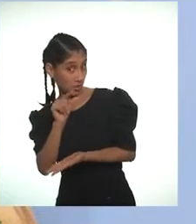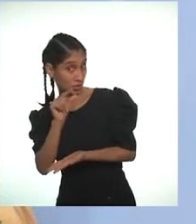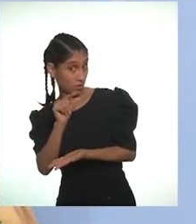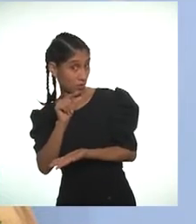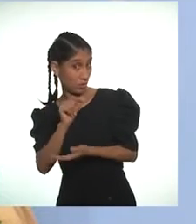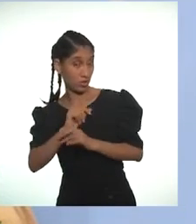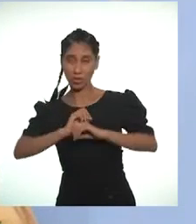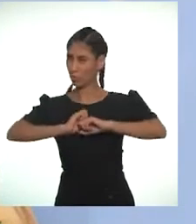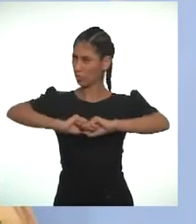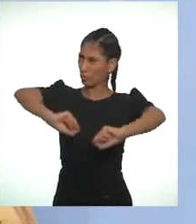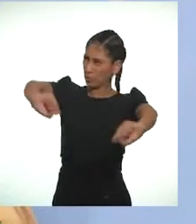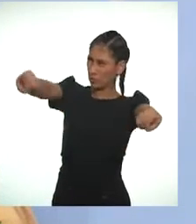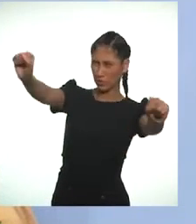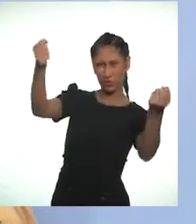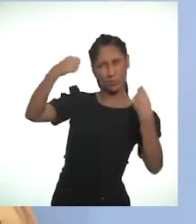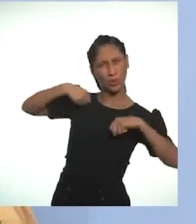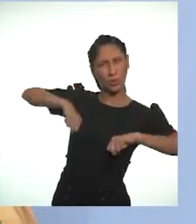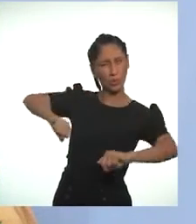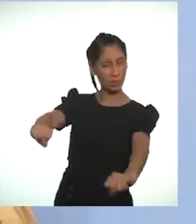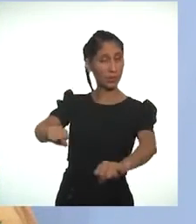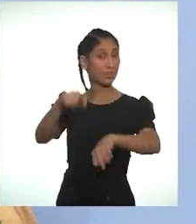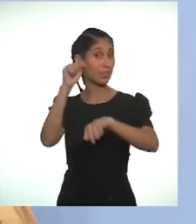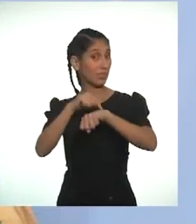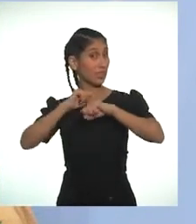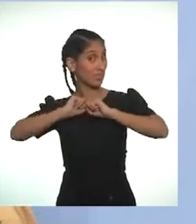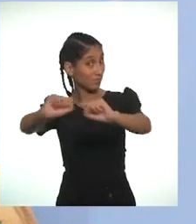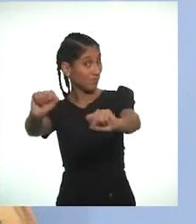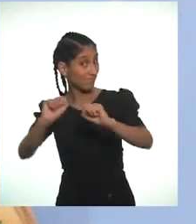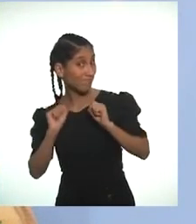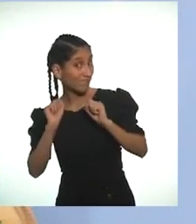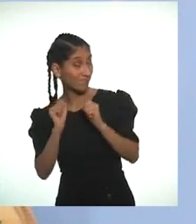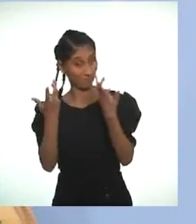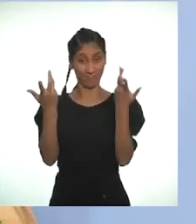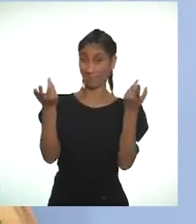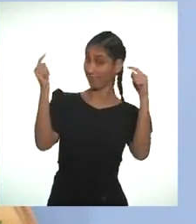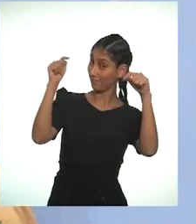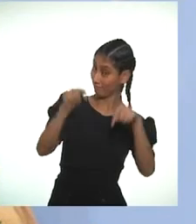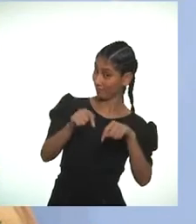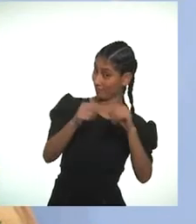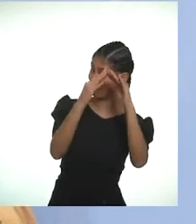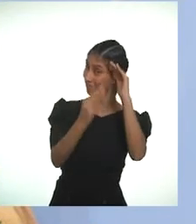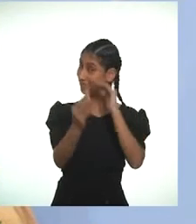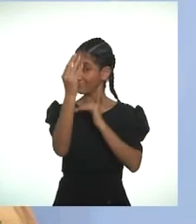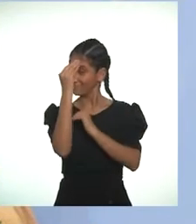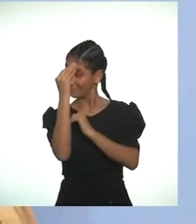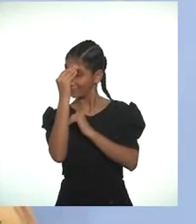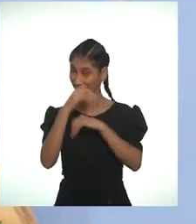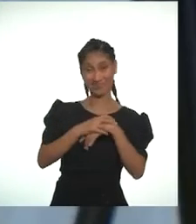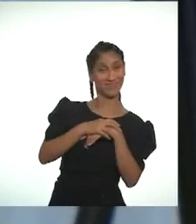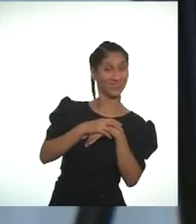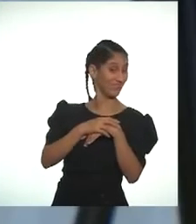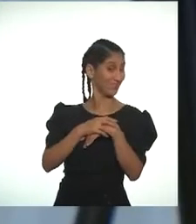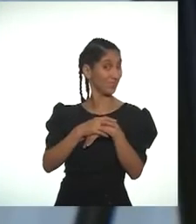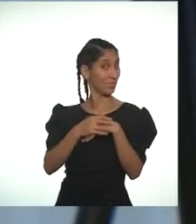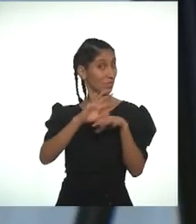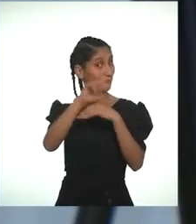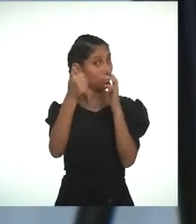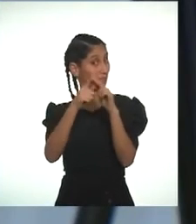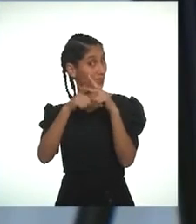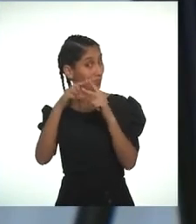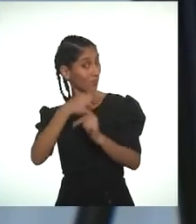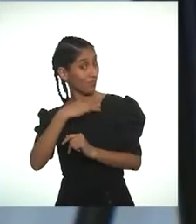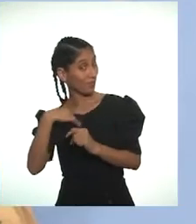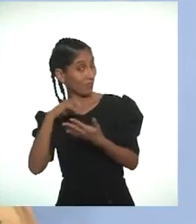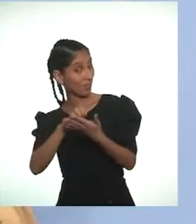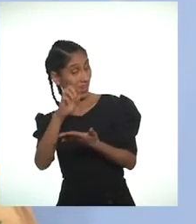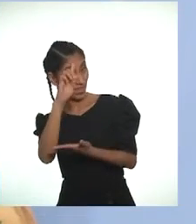y hacer unos estiramientos porque es hora de activarnos. Aquí, en Aprendo en Casa, una